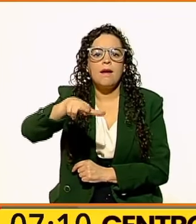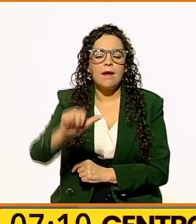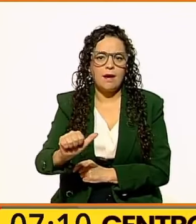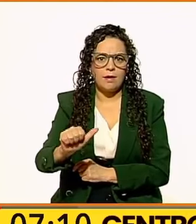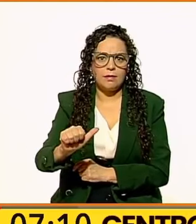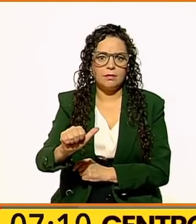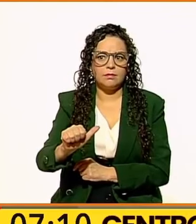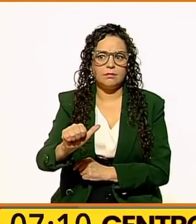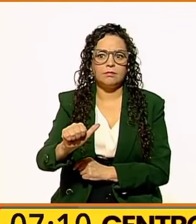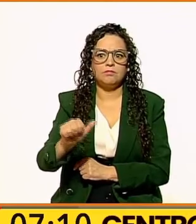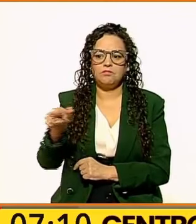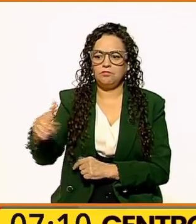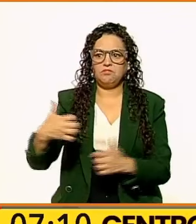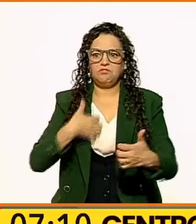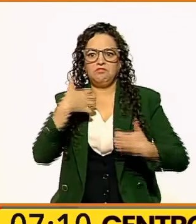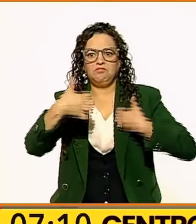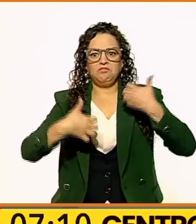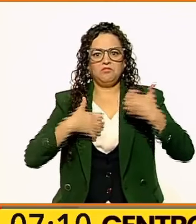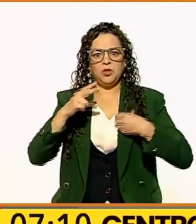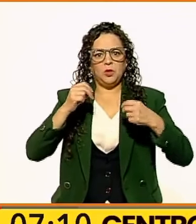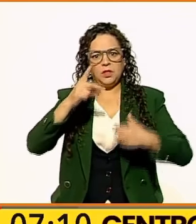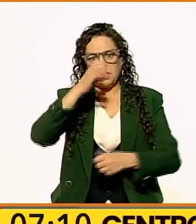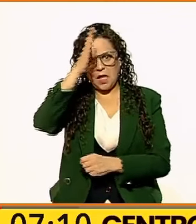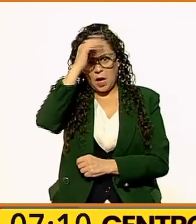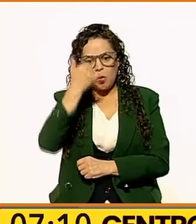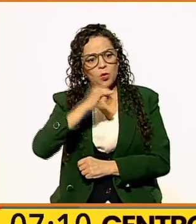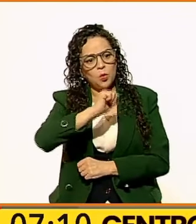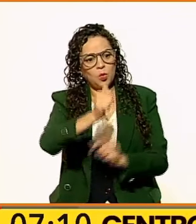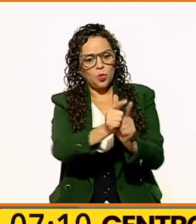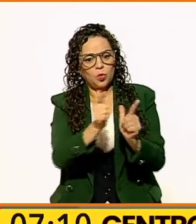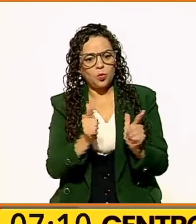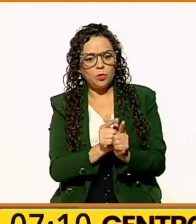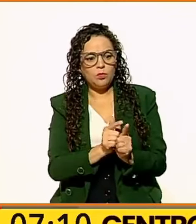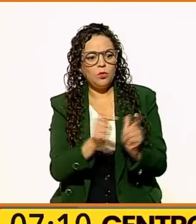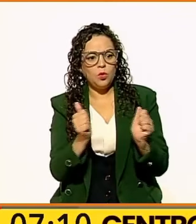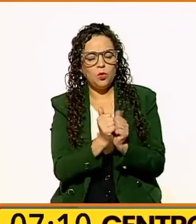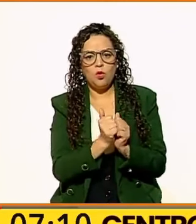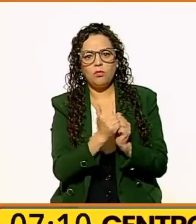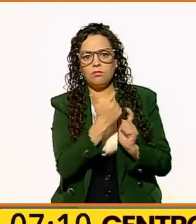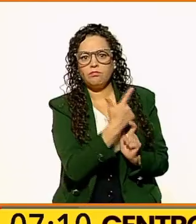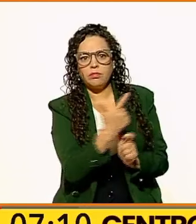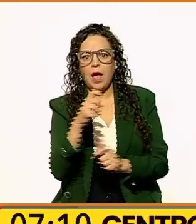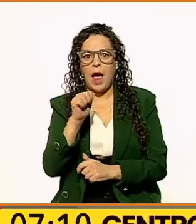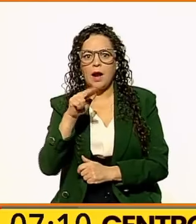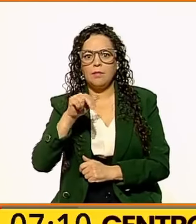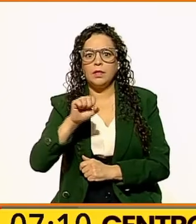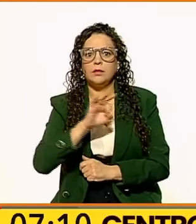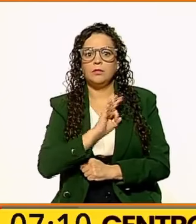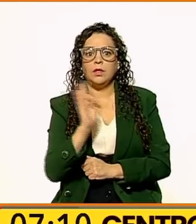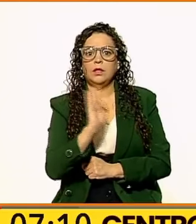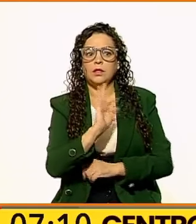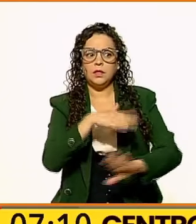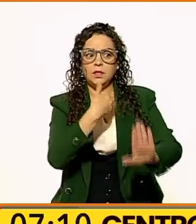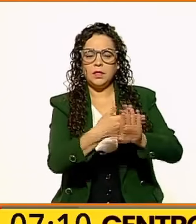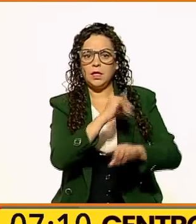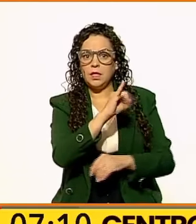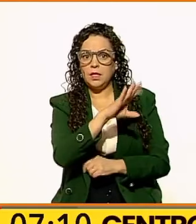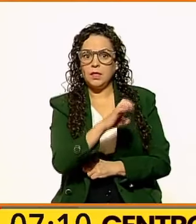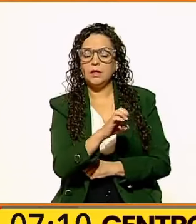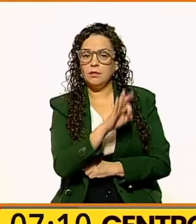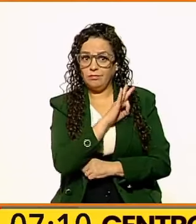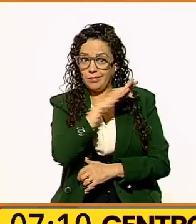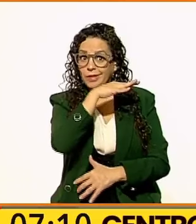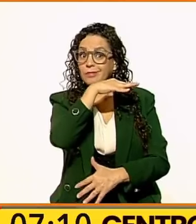y algunos grupos armados como estos pues llevaran a cabo algunas acciones en contra de agentes de ICE? ¿Qué es lo que